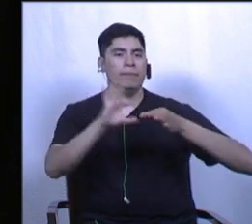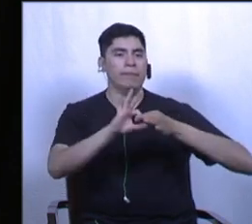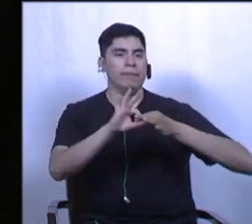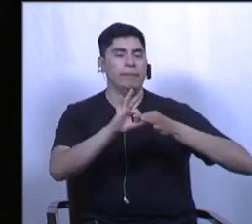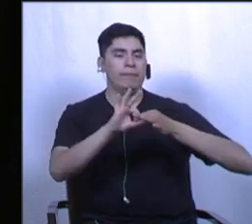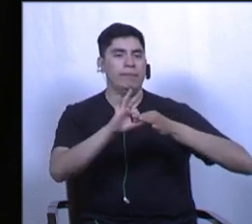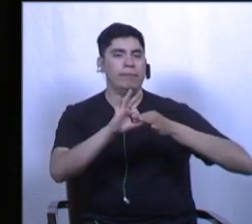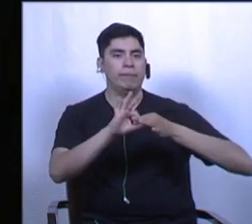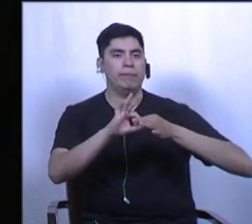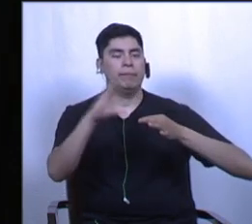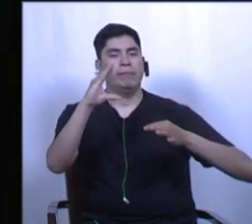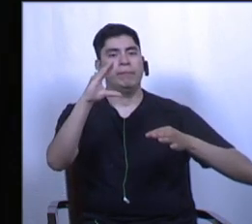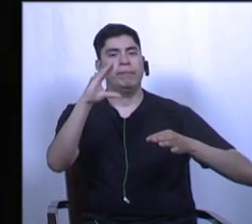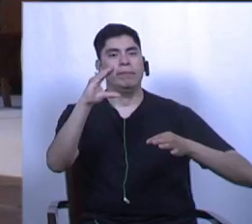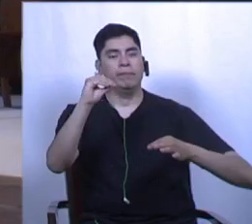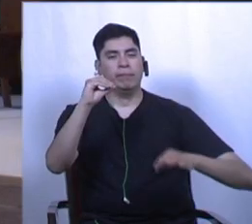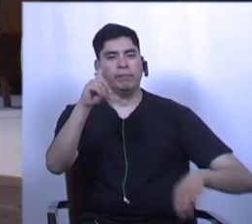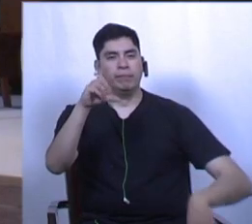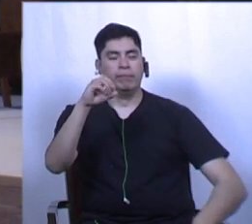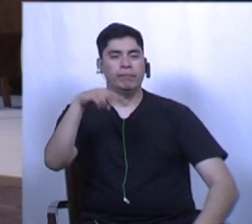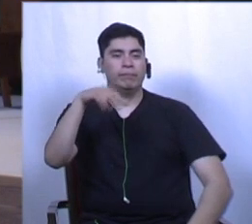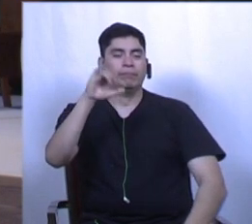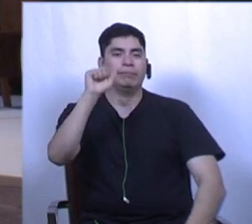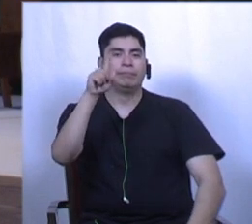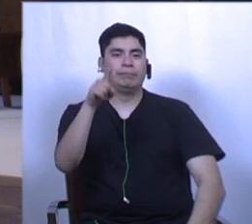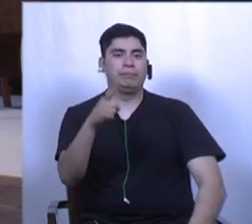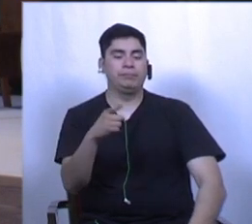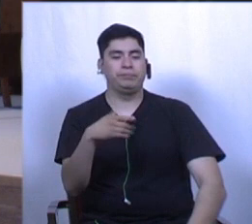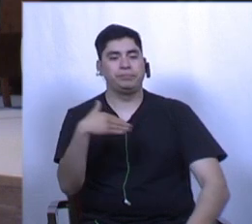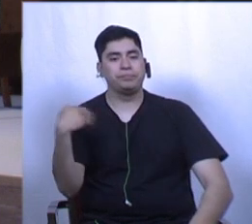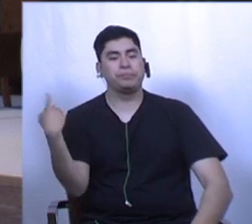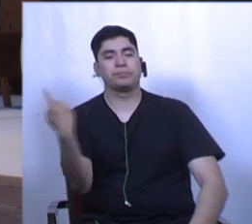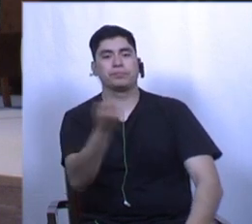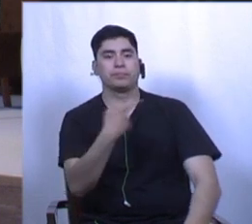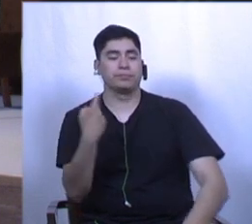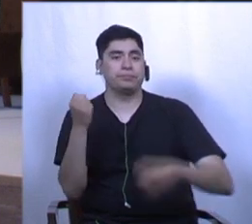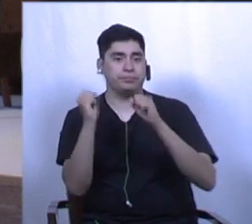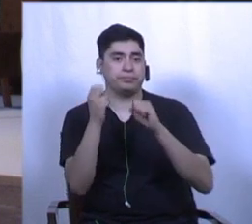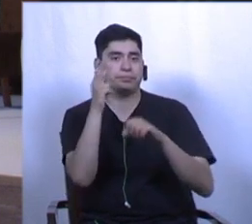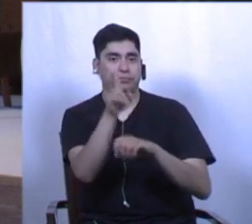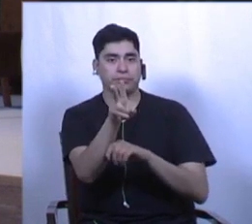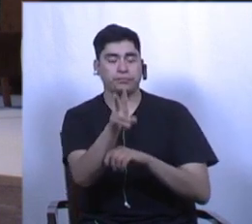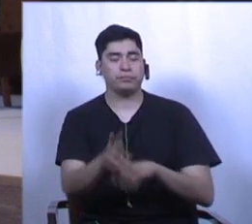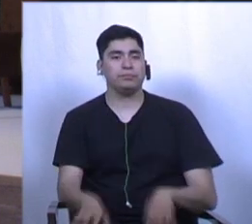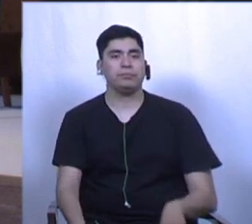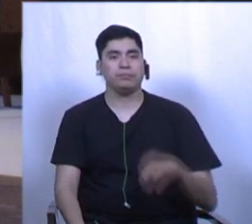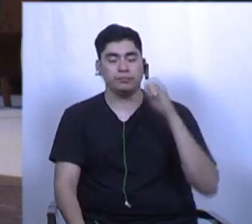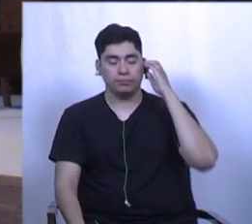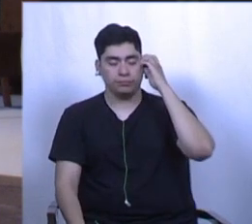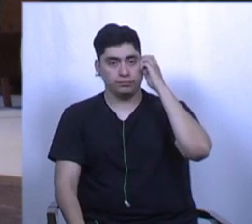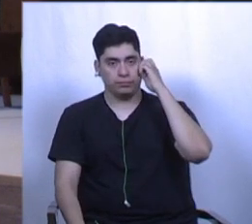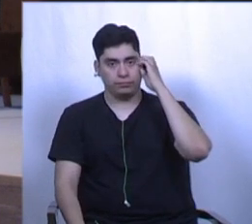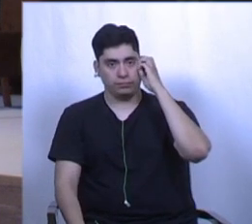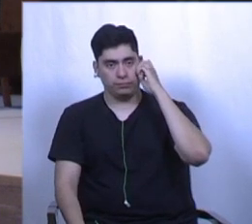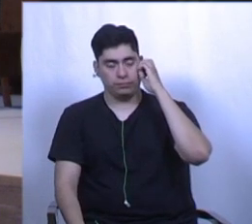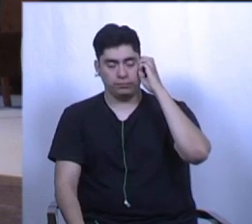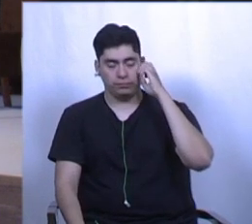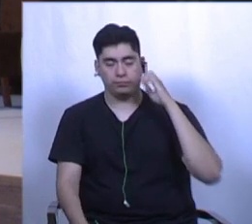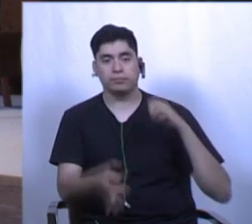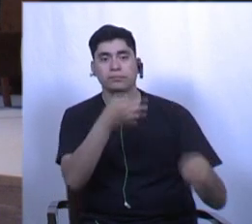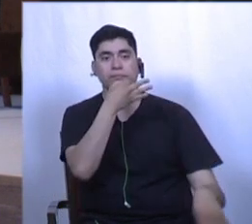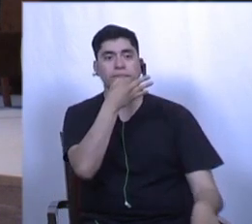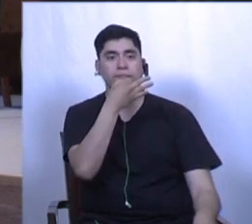distintas colonias en muestras en un entorno. Lo que pueden ver en las áreas de color verde y